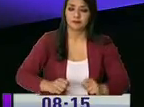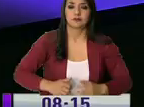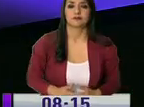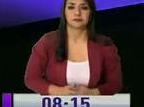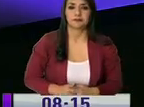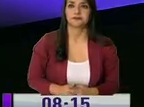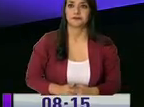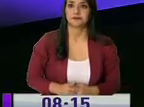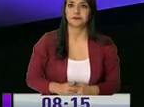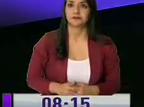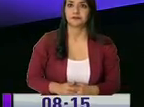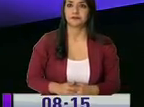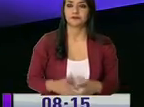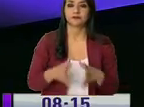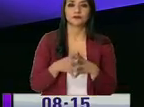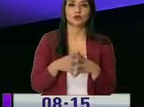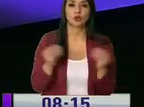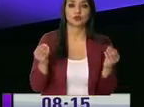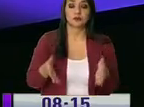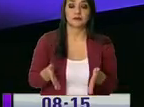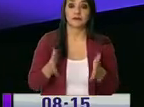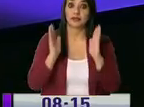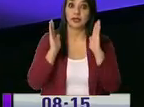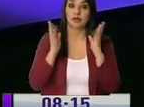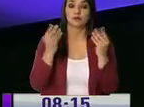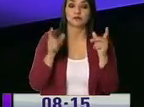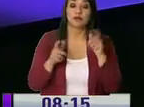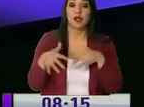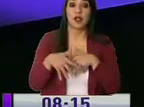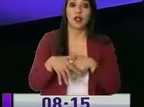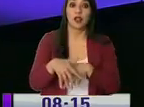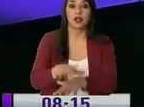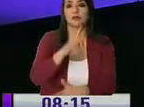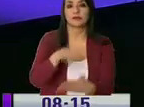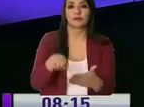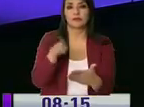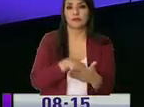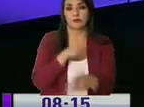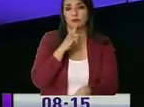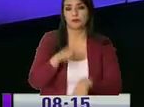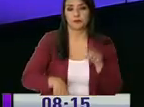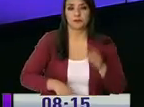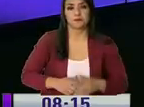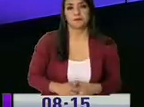caso para evitar que le sorprenda que la vía ya está llena de gente y por ahí no debe circular.